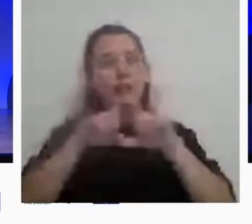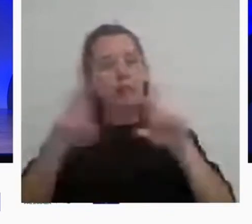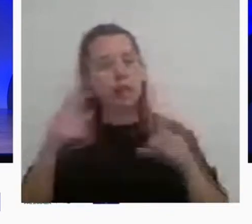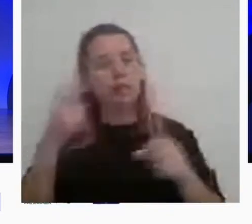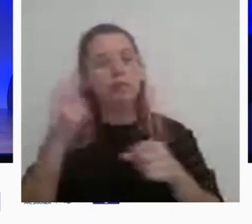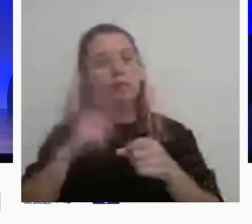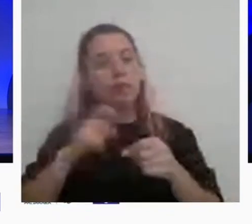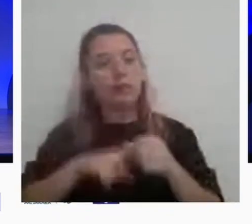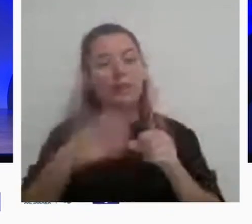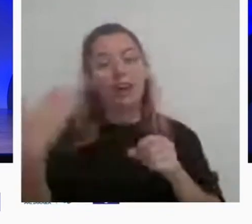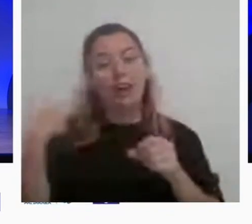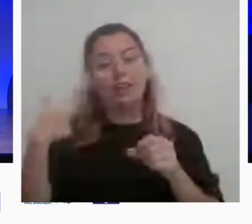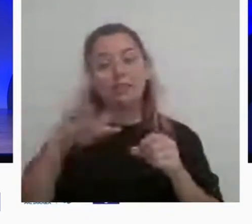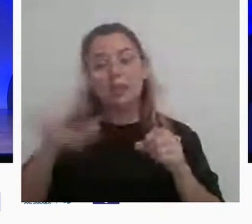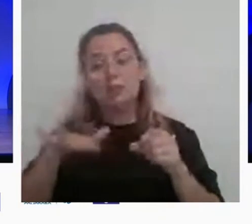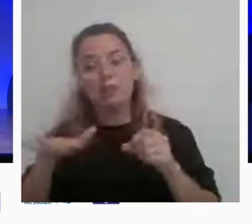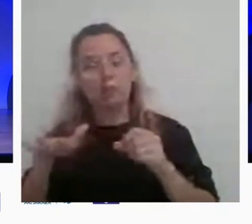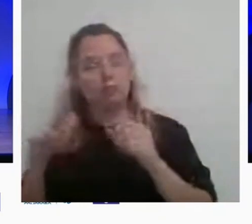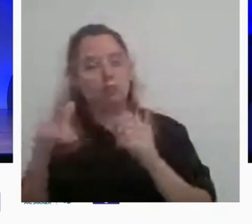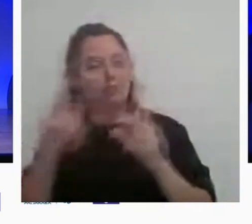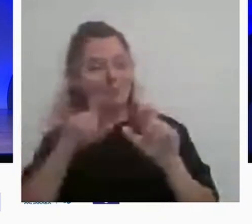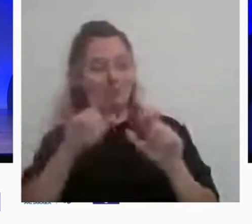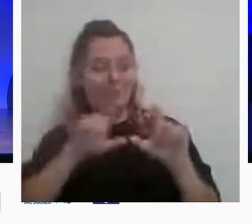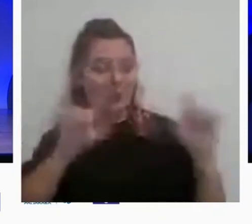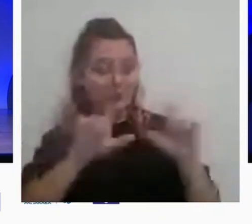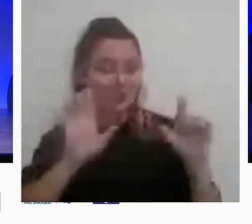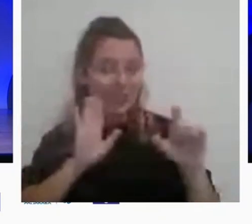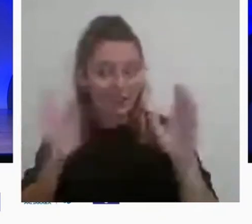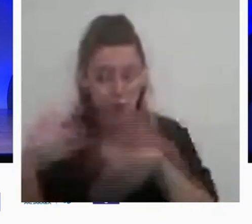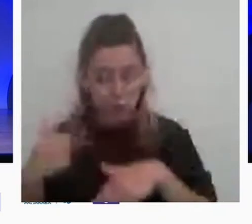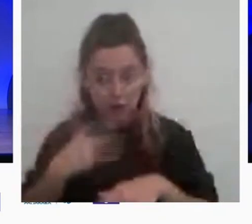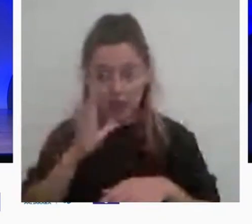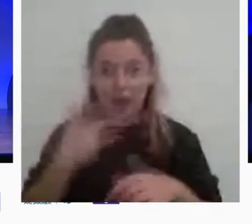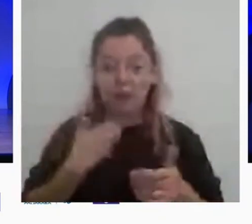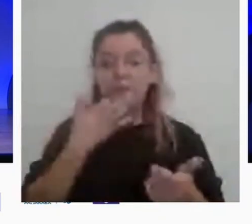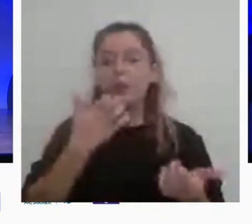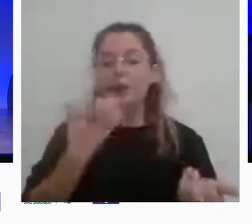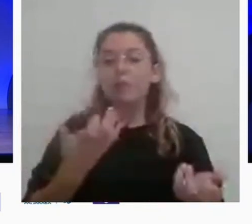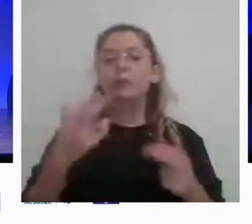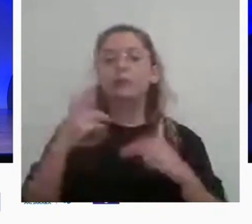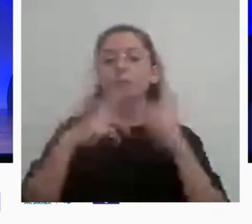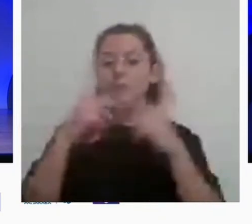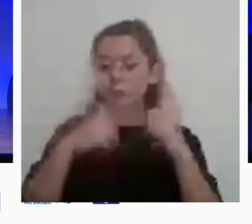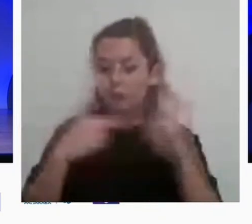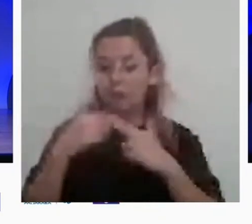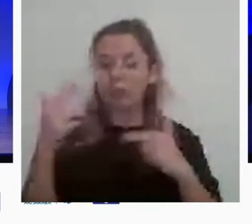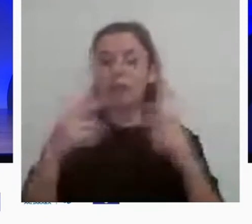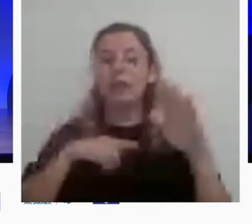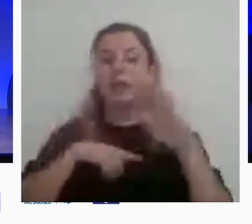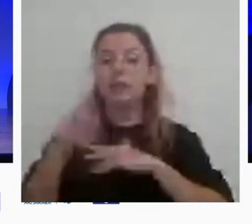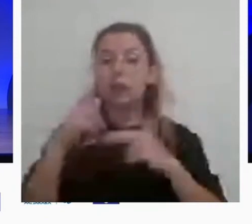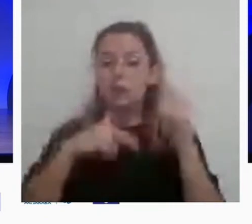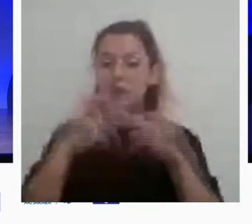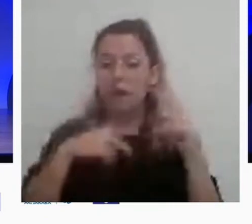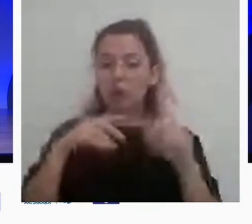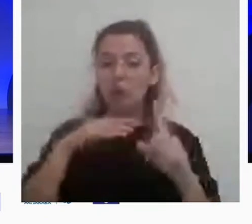representación. Por poner un ejemplo, el urbanismo y el desarrollo urbano sostenible es algo que parece